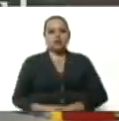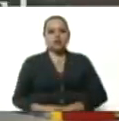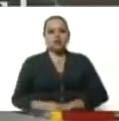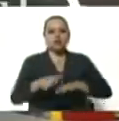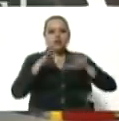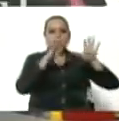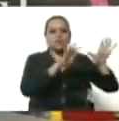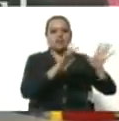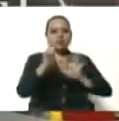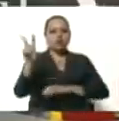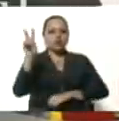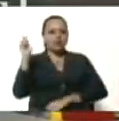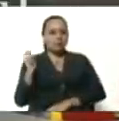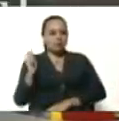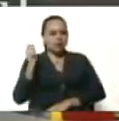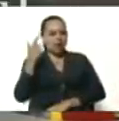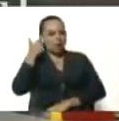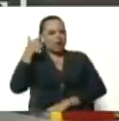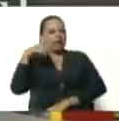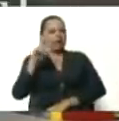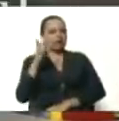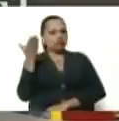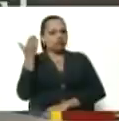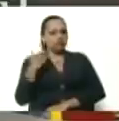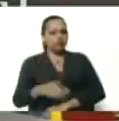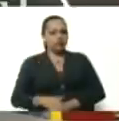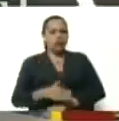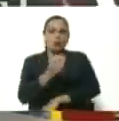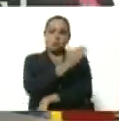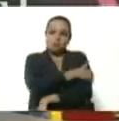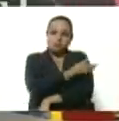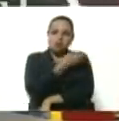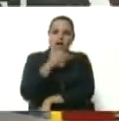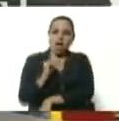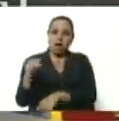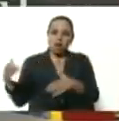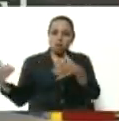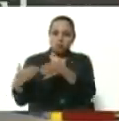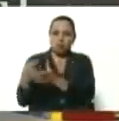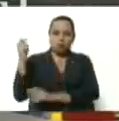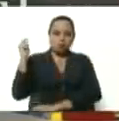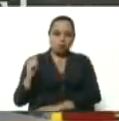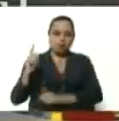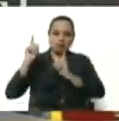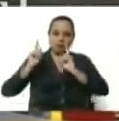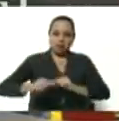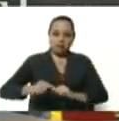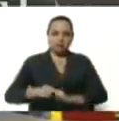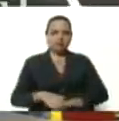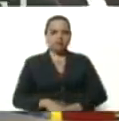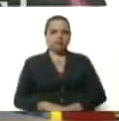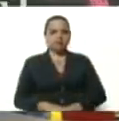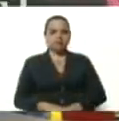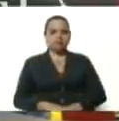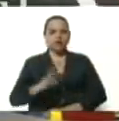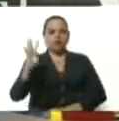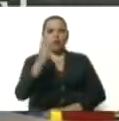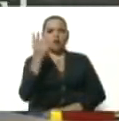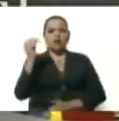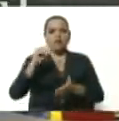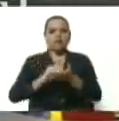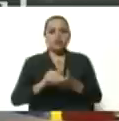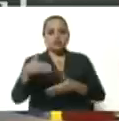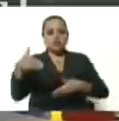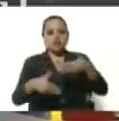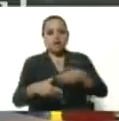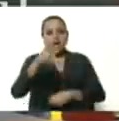92 diputados creo que obtuvimos, y la oposición tuvo una buena camada de diputados. Por cuarta vez se eligió en